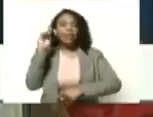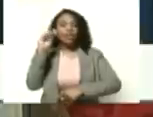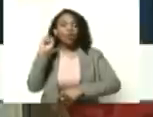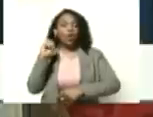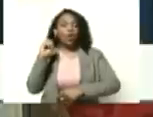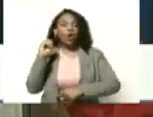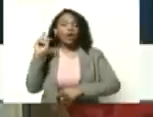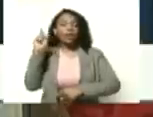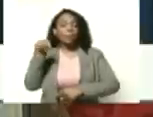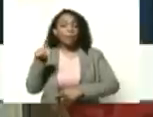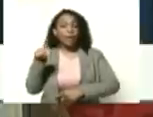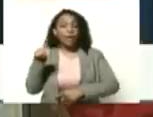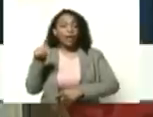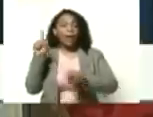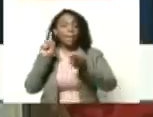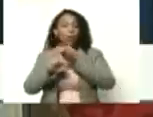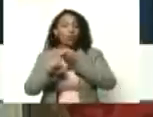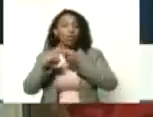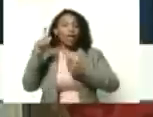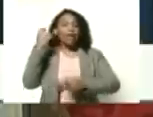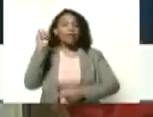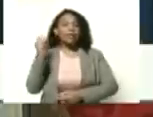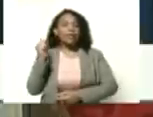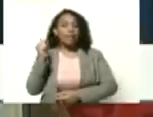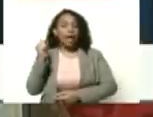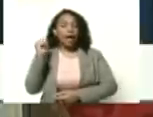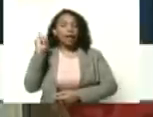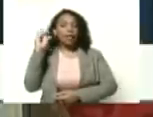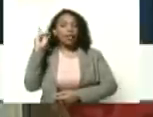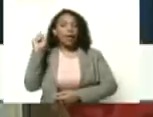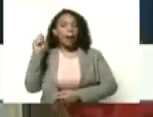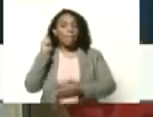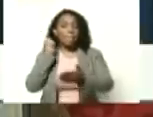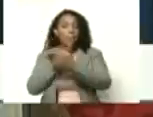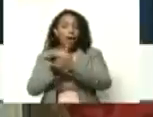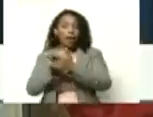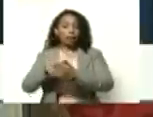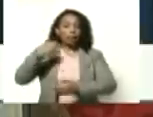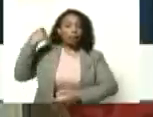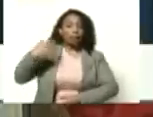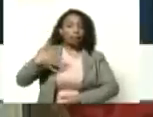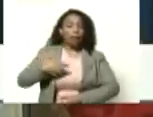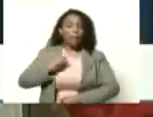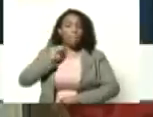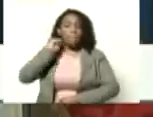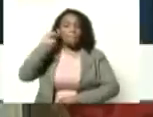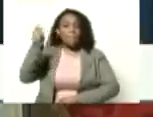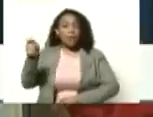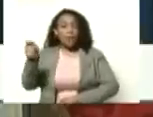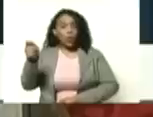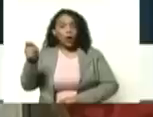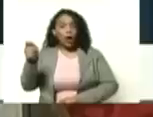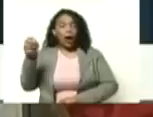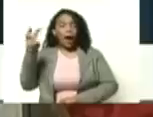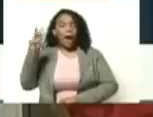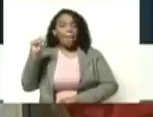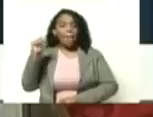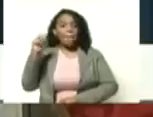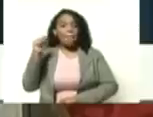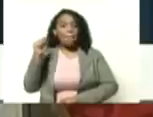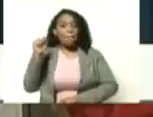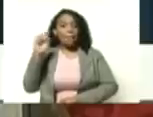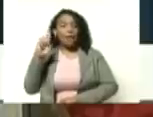suárez pagaban altas comisiones a maxi orisol comares tras obtener